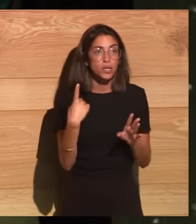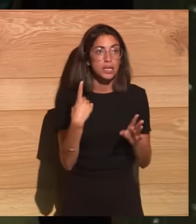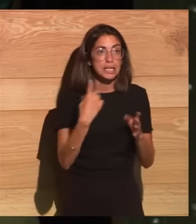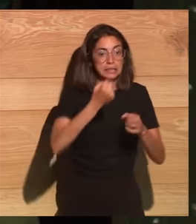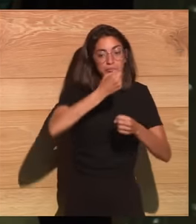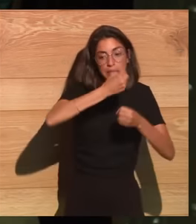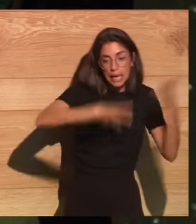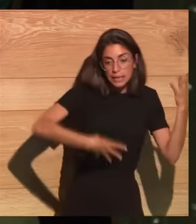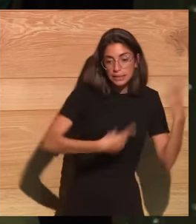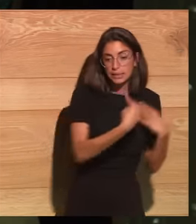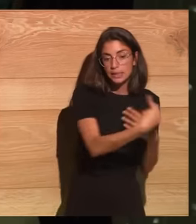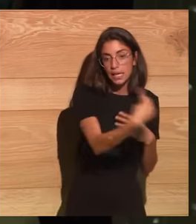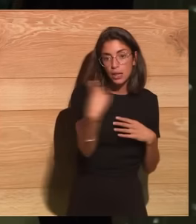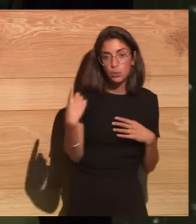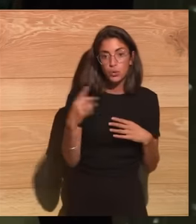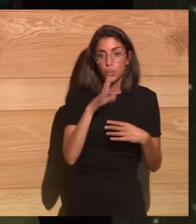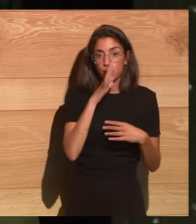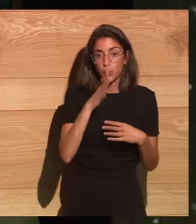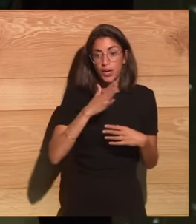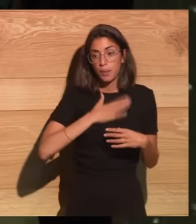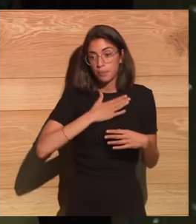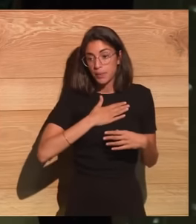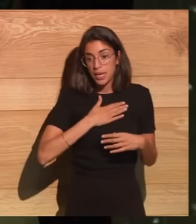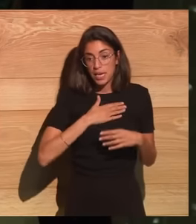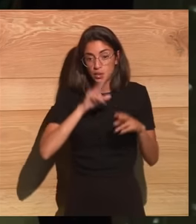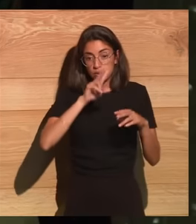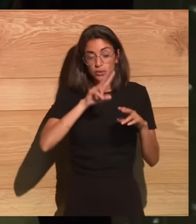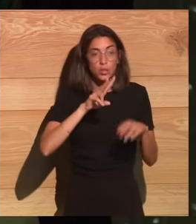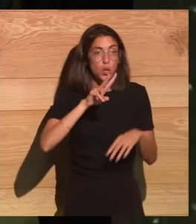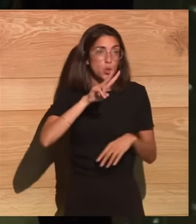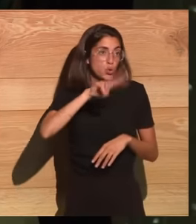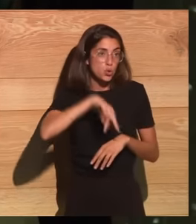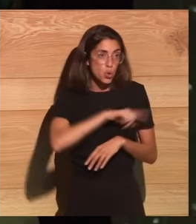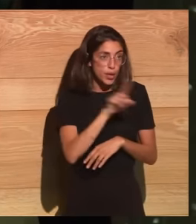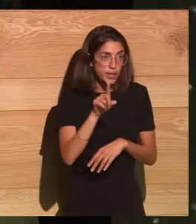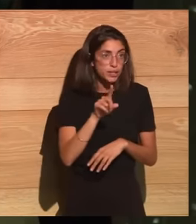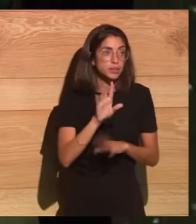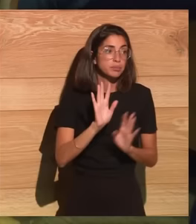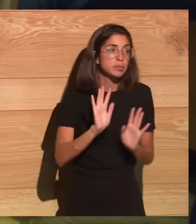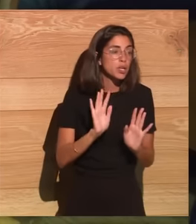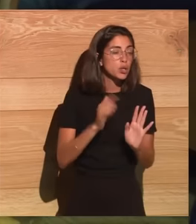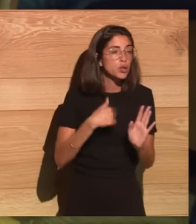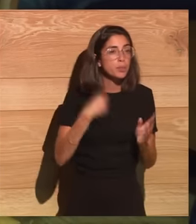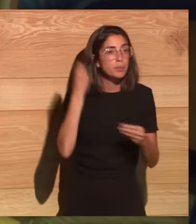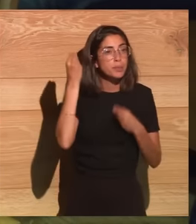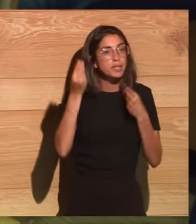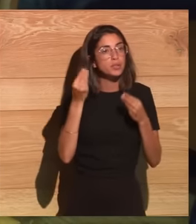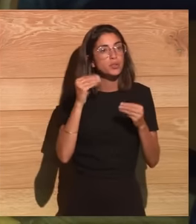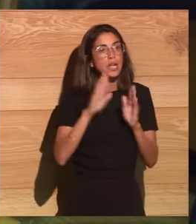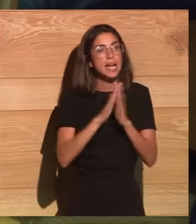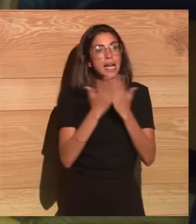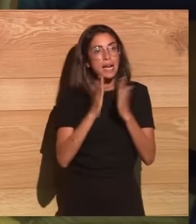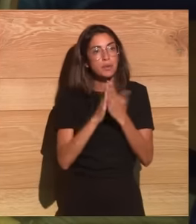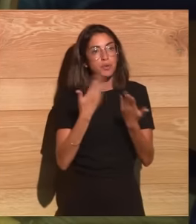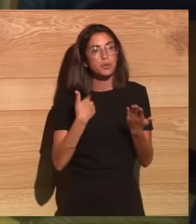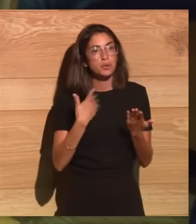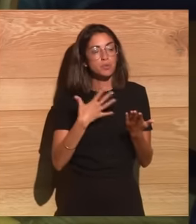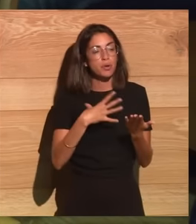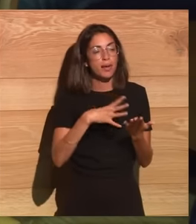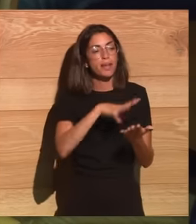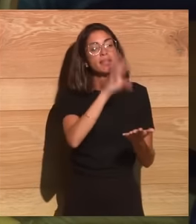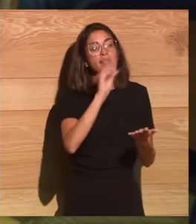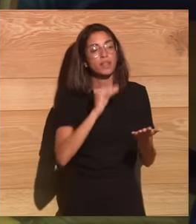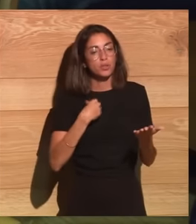propias listas, ¿no? Porque las mías no son las tuyas ni las de nadie. Pero sí me estoy viendo muy reflejada y